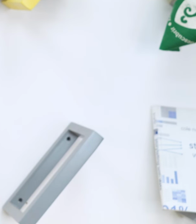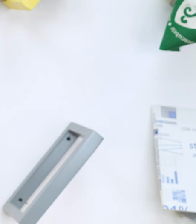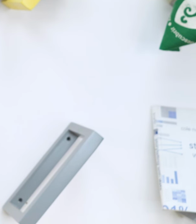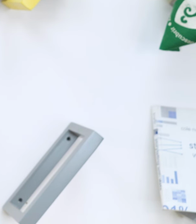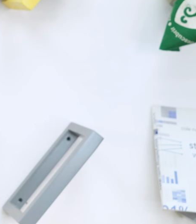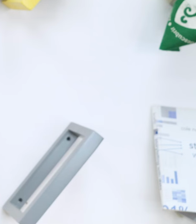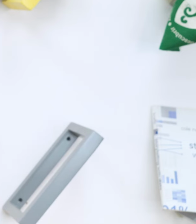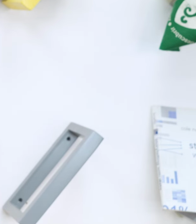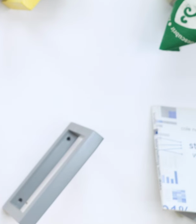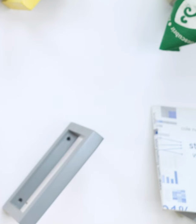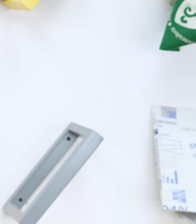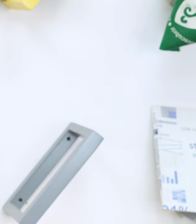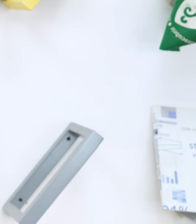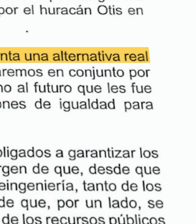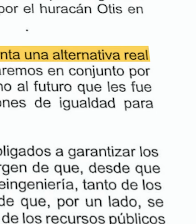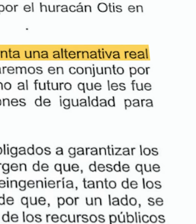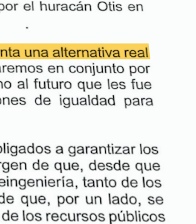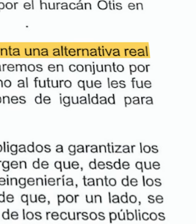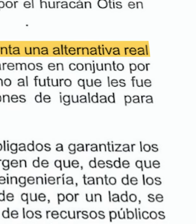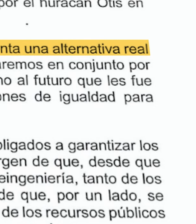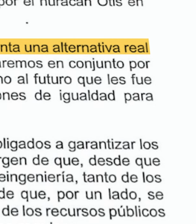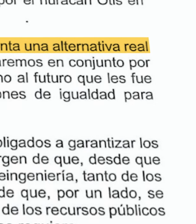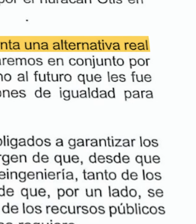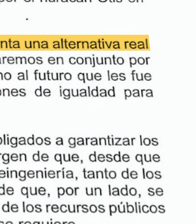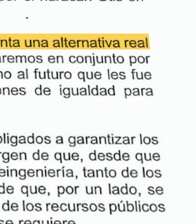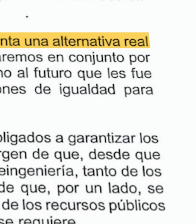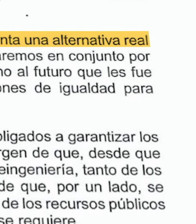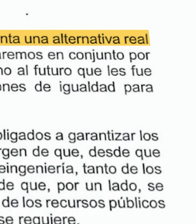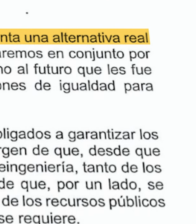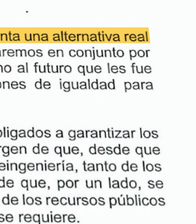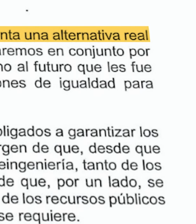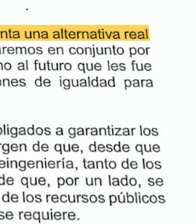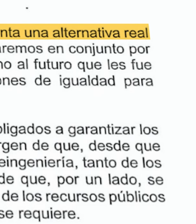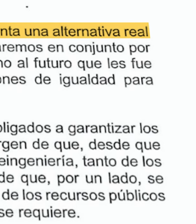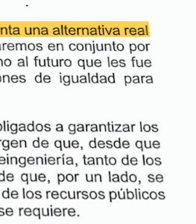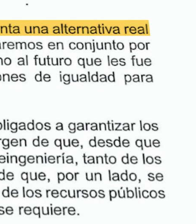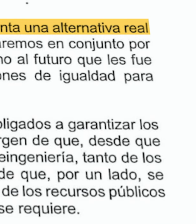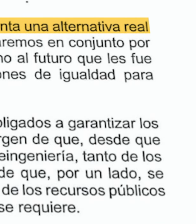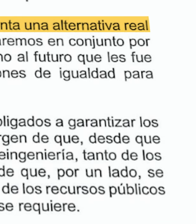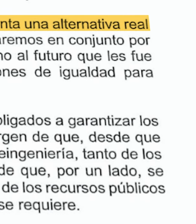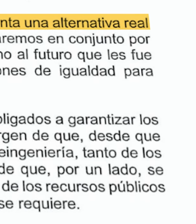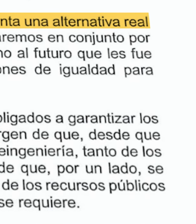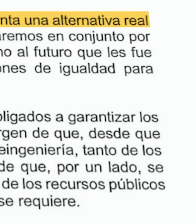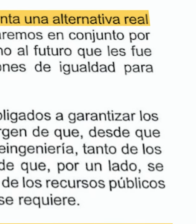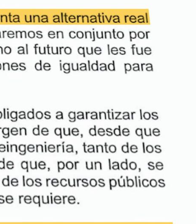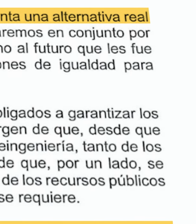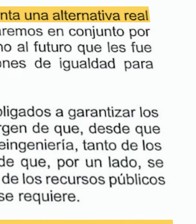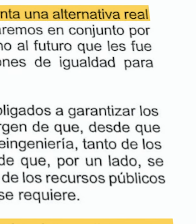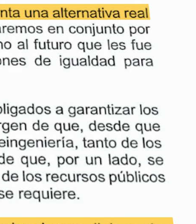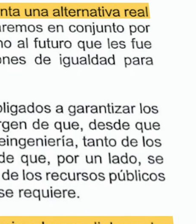piña le dice al presidente López Obrador que la suprema corte de justicia está al tanto de su propuesta y que les parece una